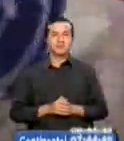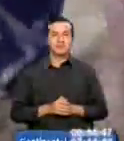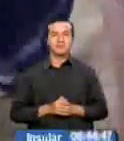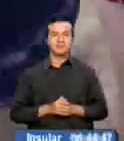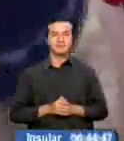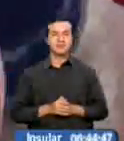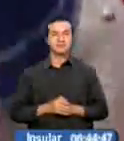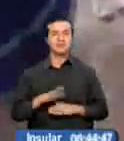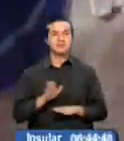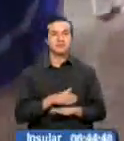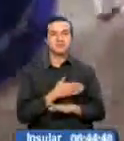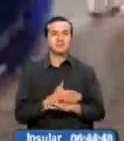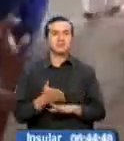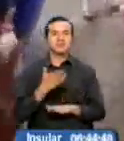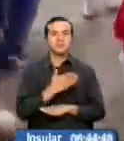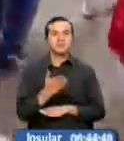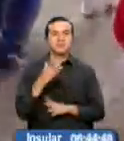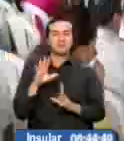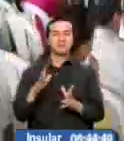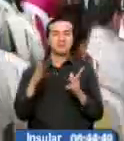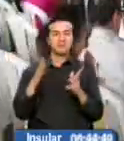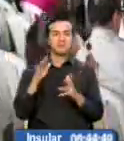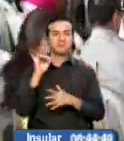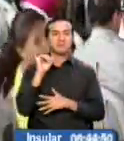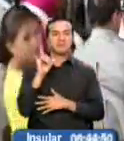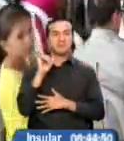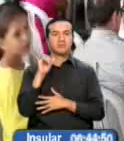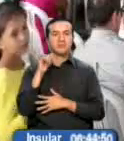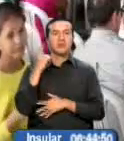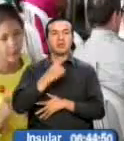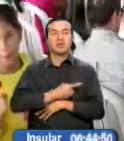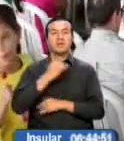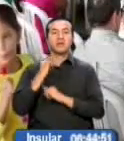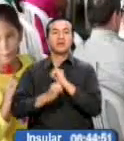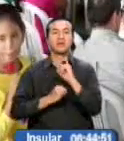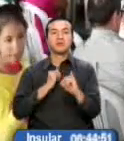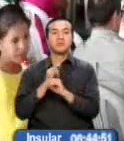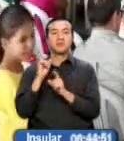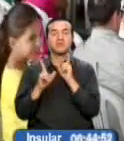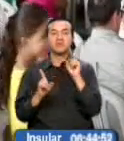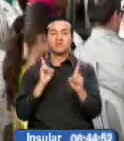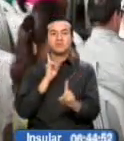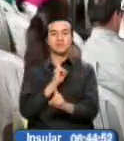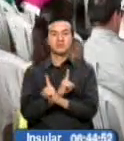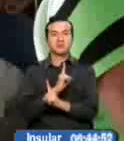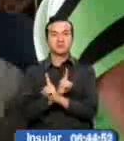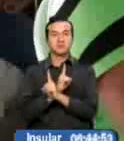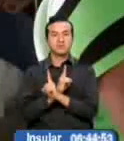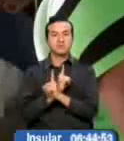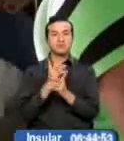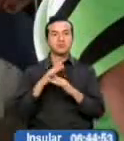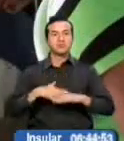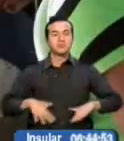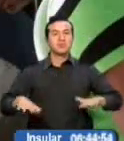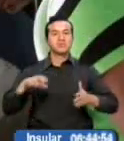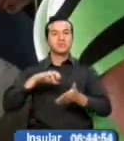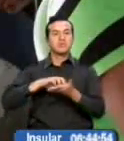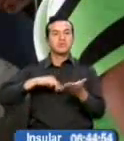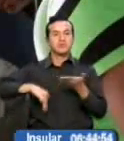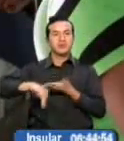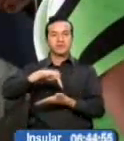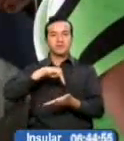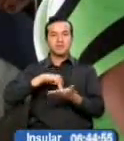Con música, baile y algarabía se celebró este sábado el Día Internacional de las Personas con Discapacidad en la provincia de